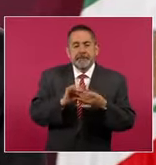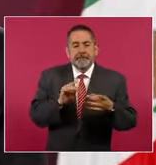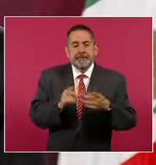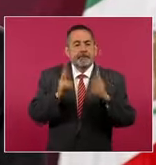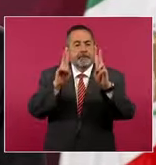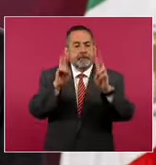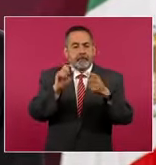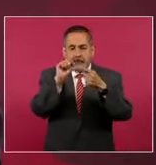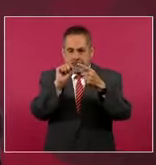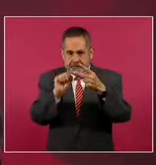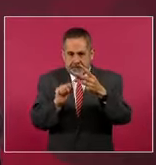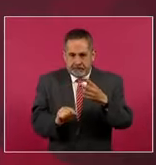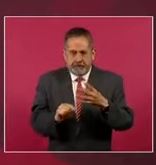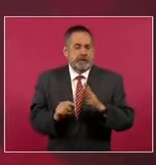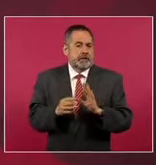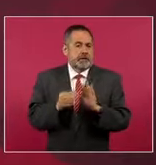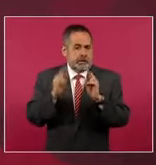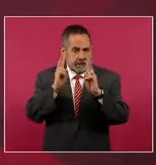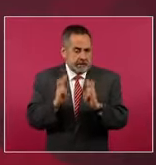tratar estos temas